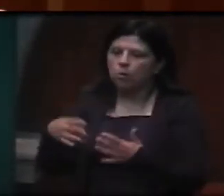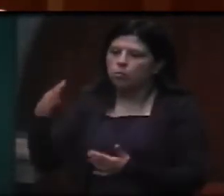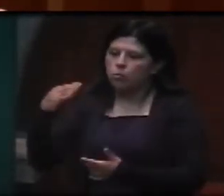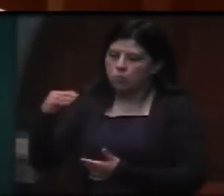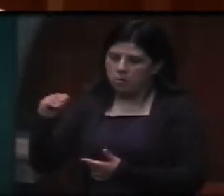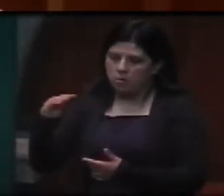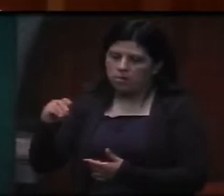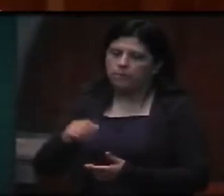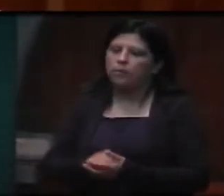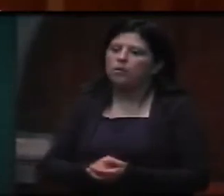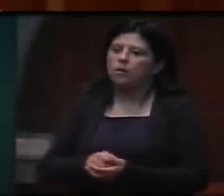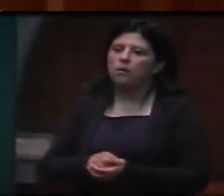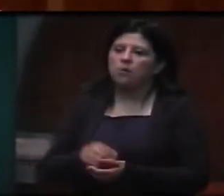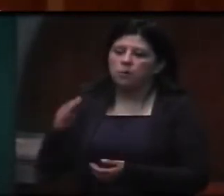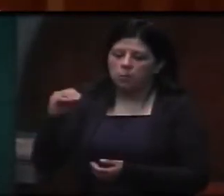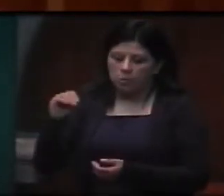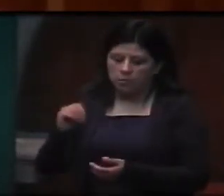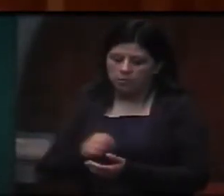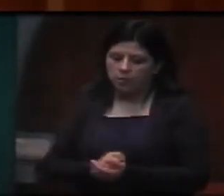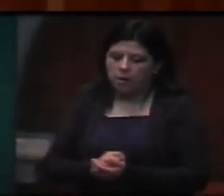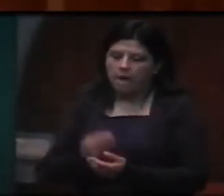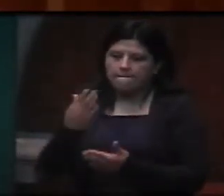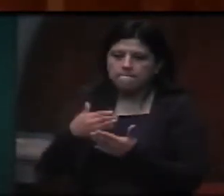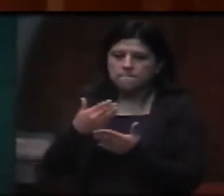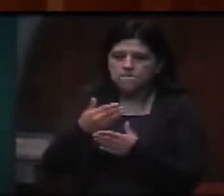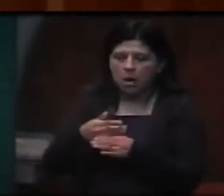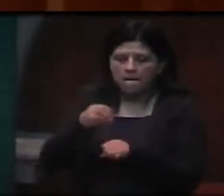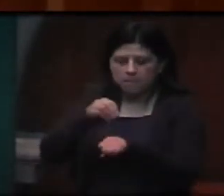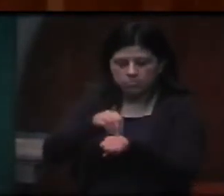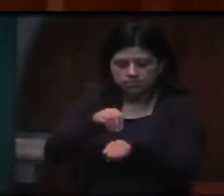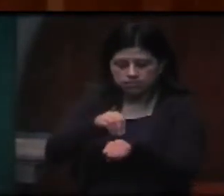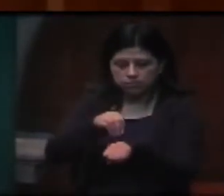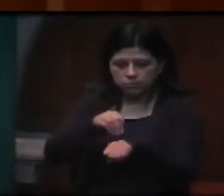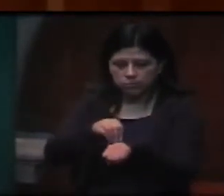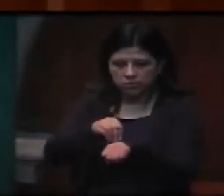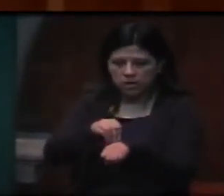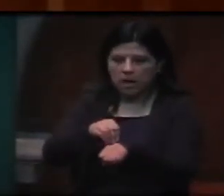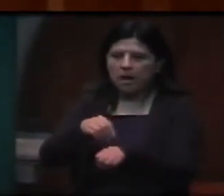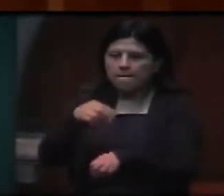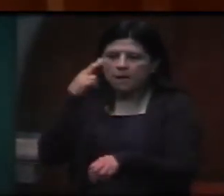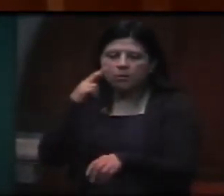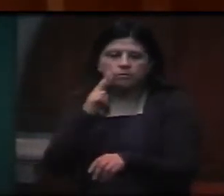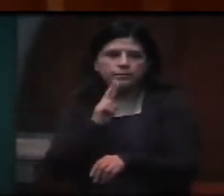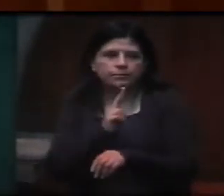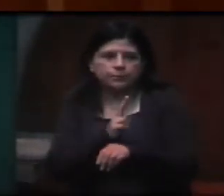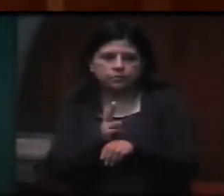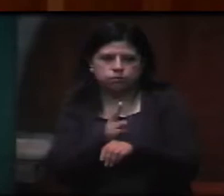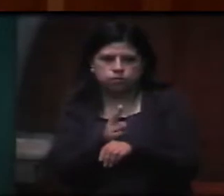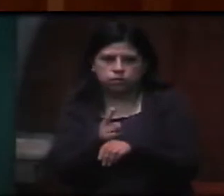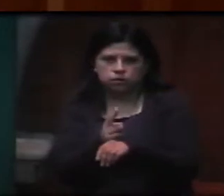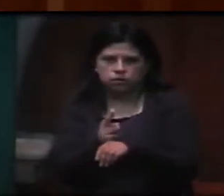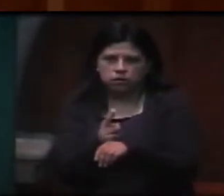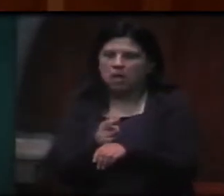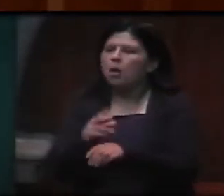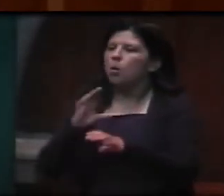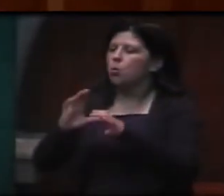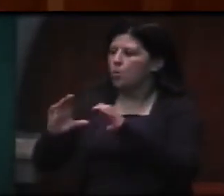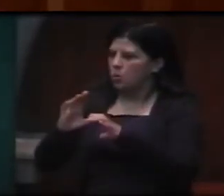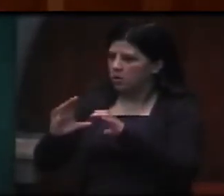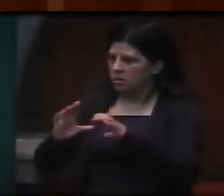Implementar durante el desarrollo de las transmisiones en vivo de las sesiones, comisiones, comités y